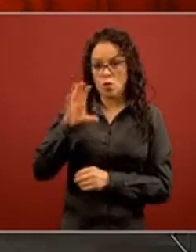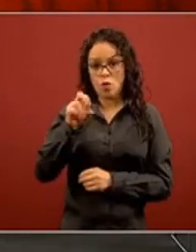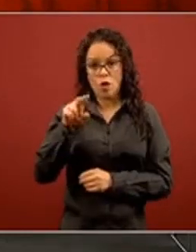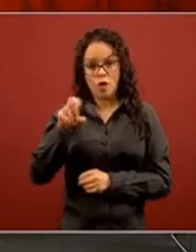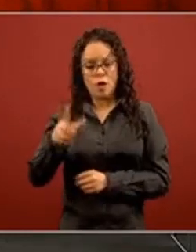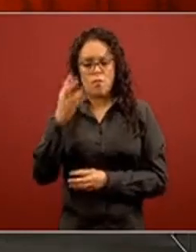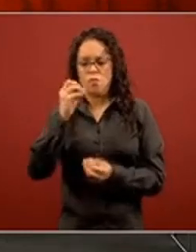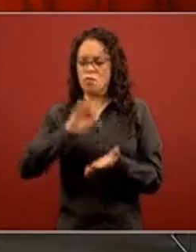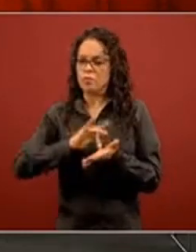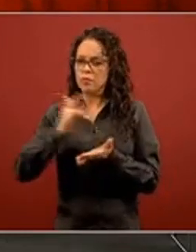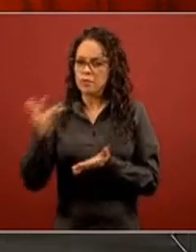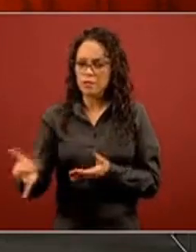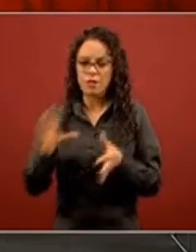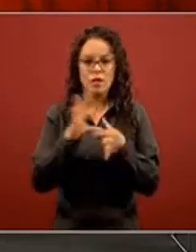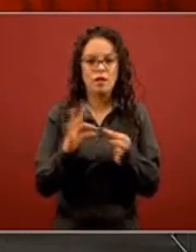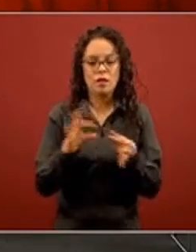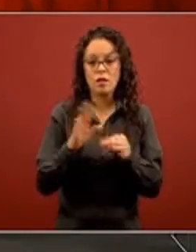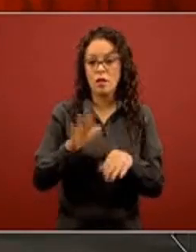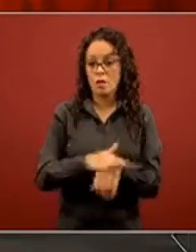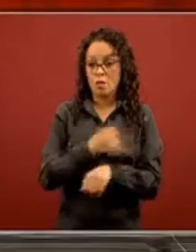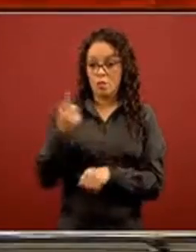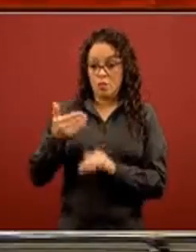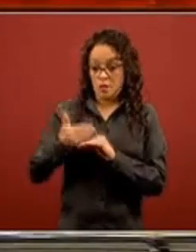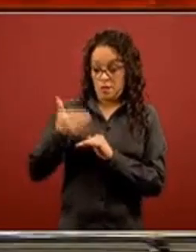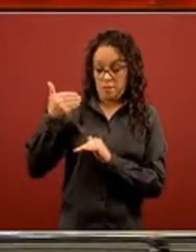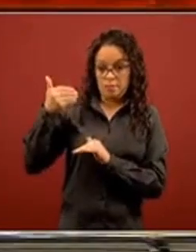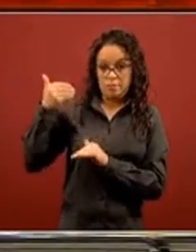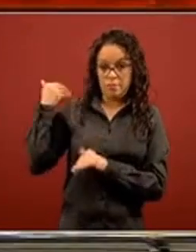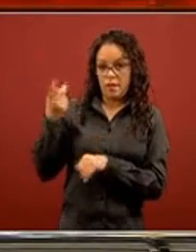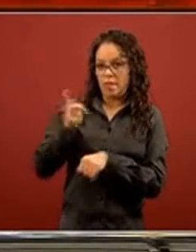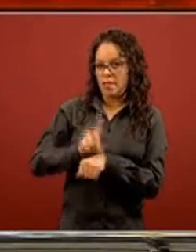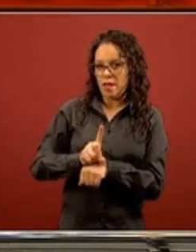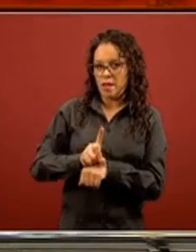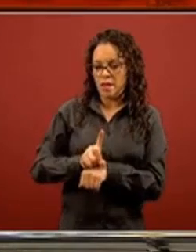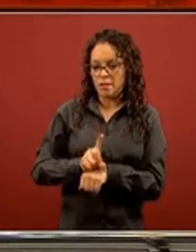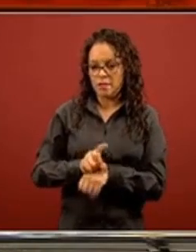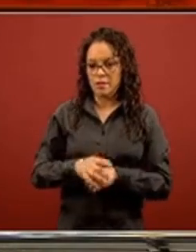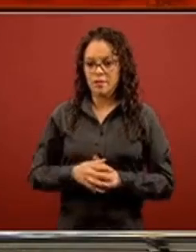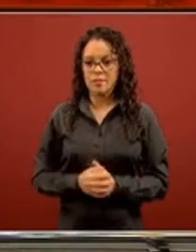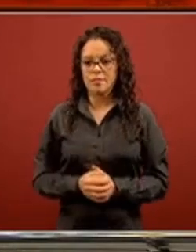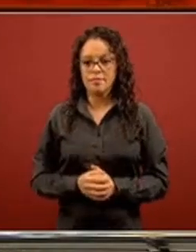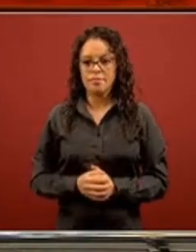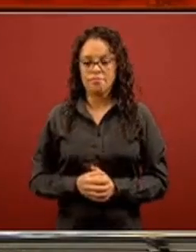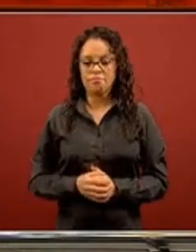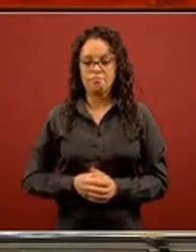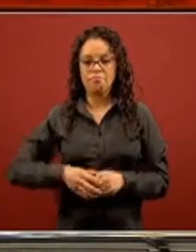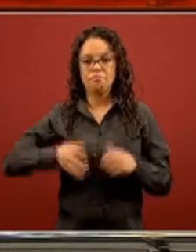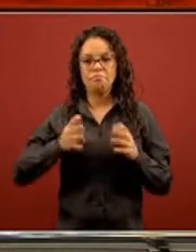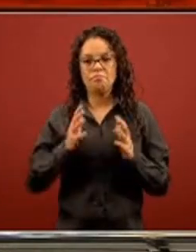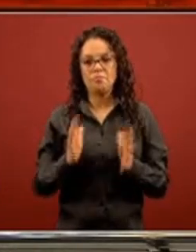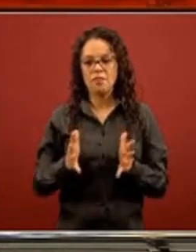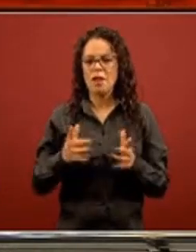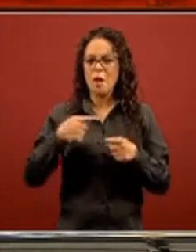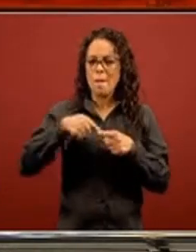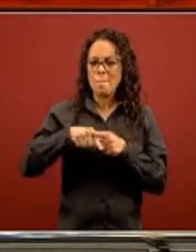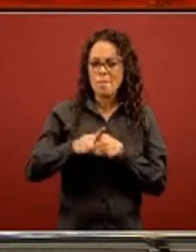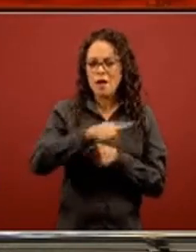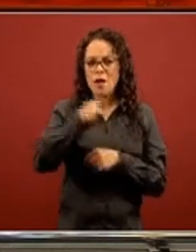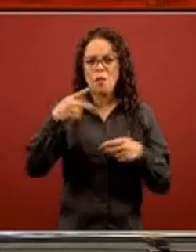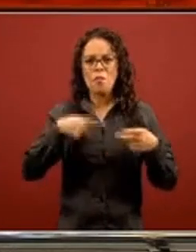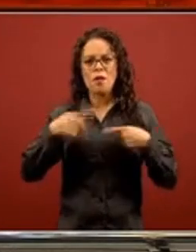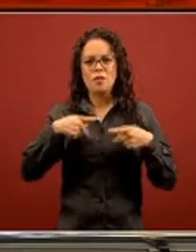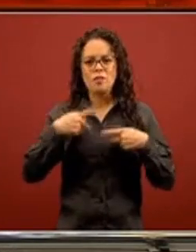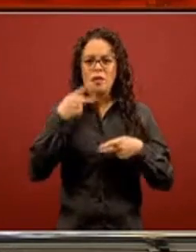en días recientes, no es la primera vez, empiezan a hacerse comentarios